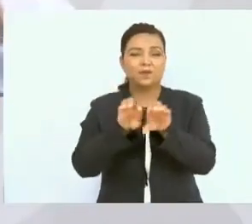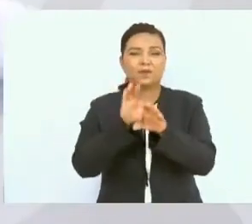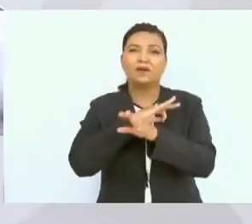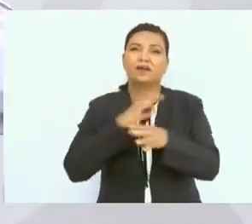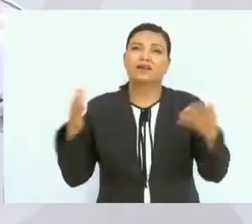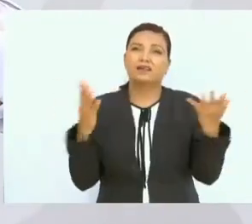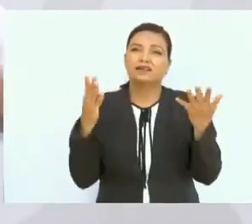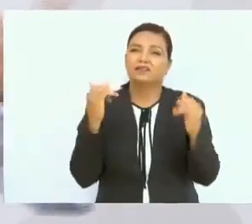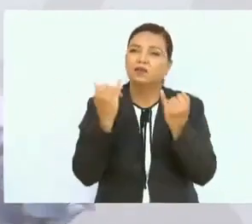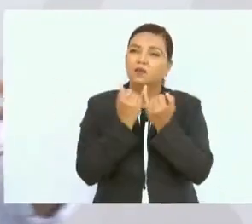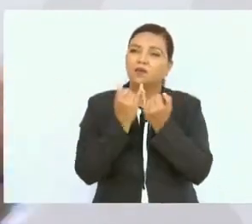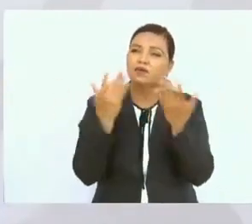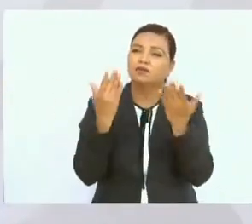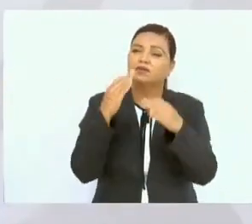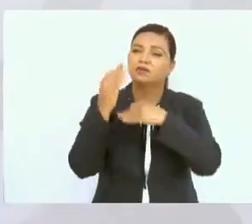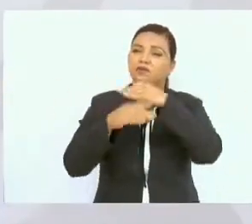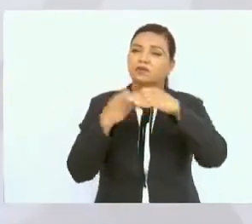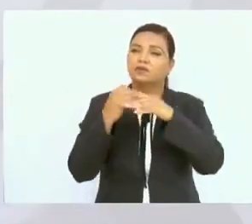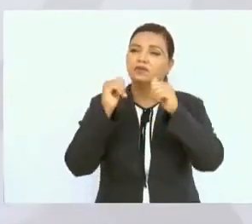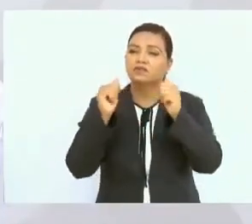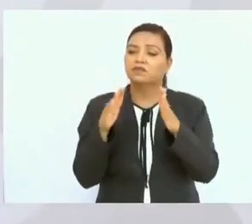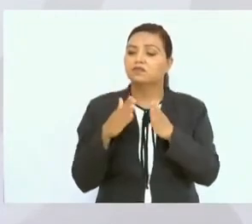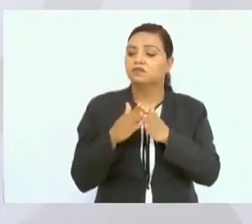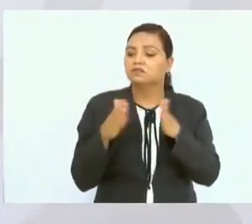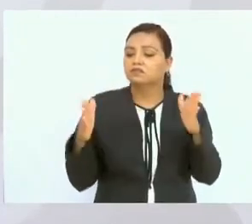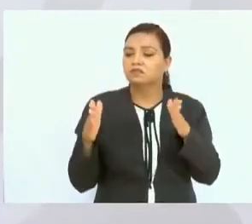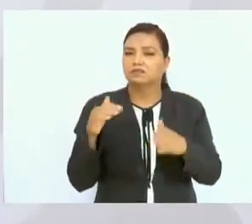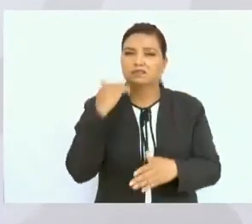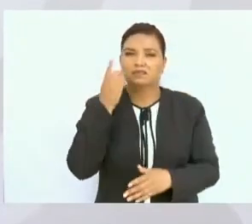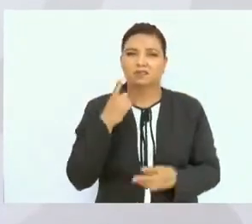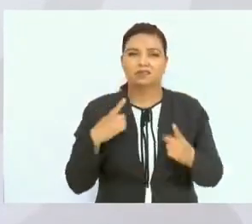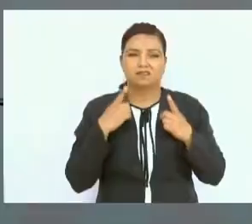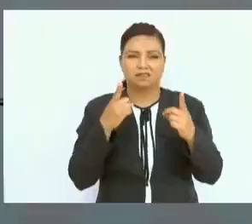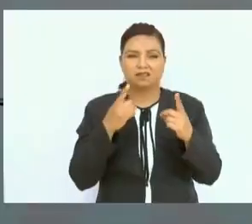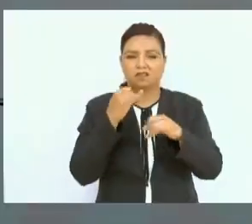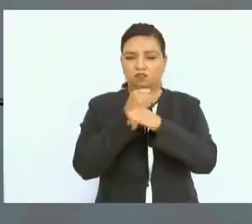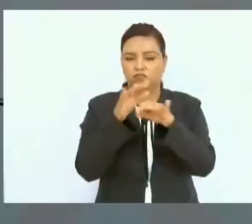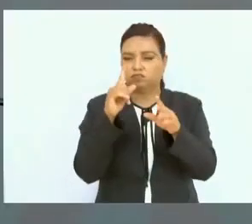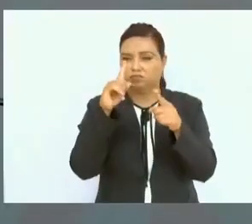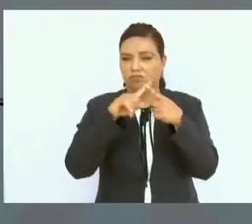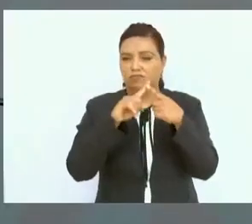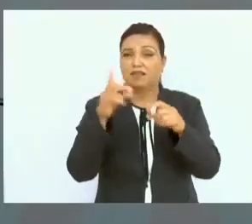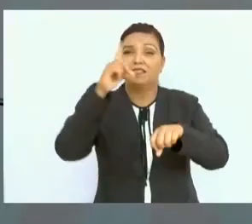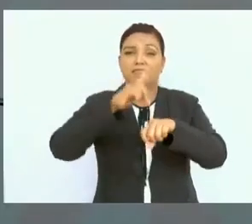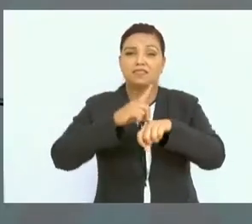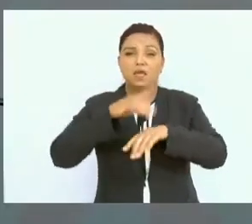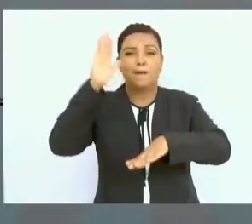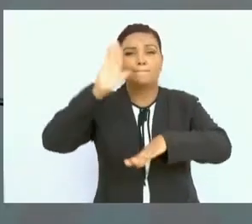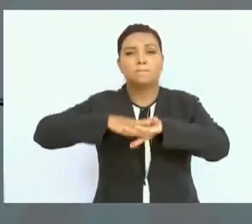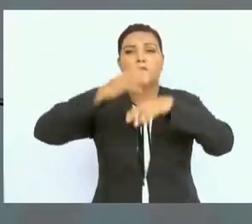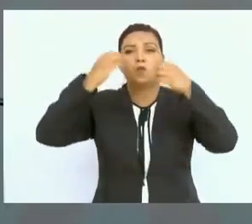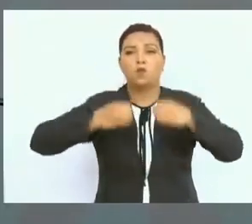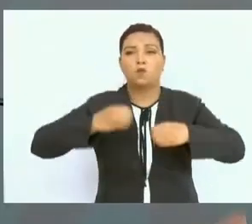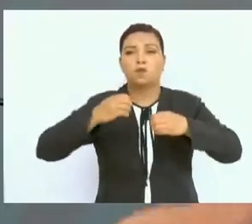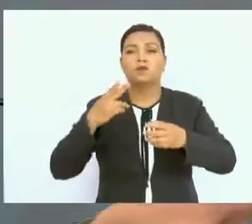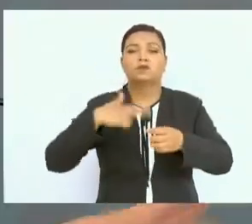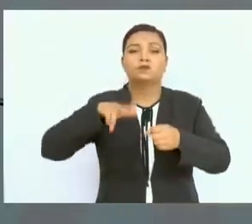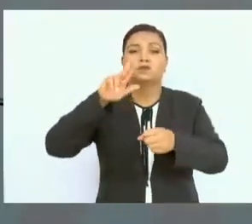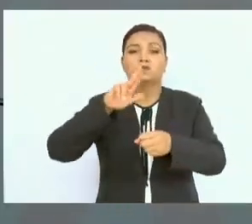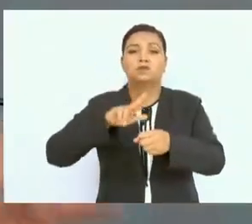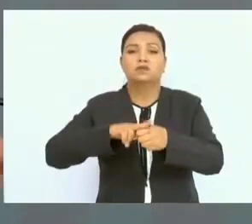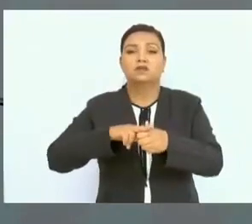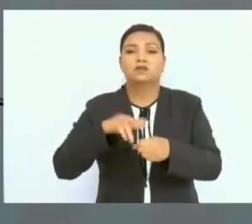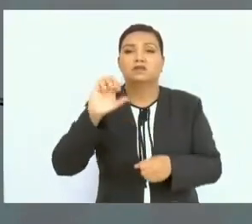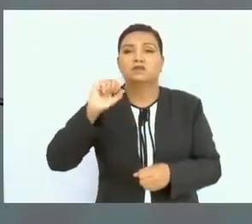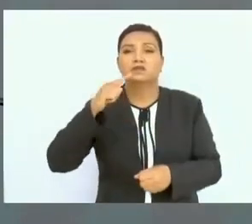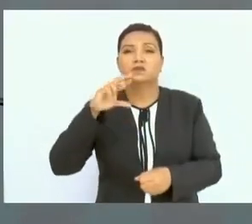logramos unificar lo que estaba separado? Solo les voy a dar un dato. el día de mayor ocupación hospitalaria. Solo en el